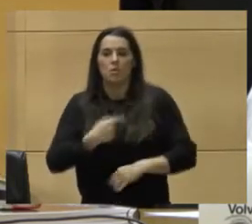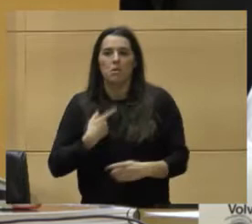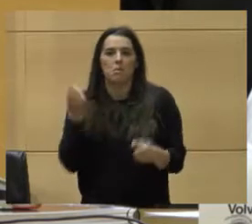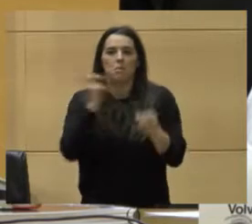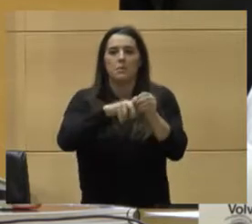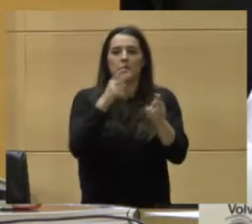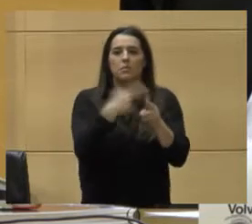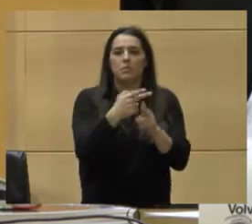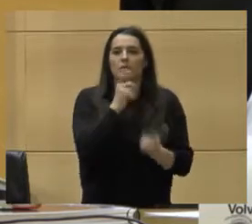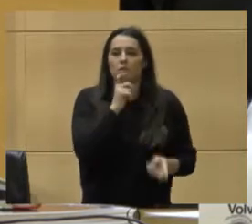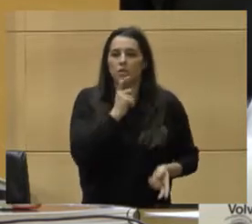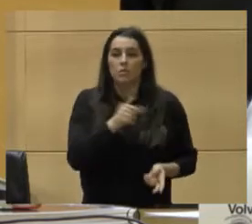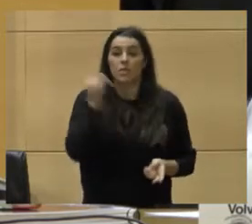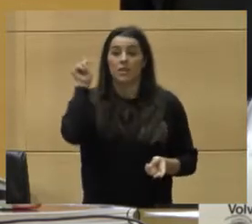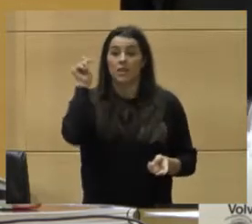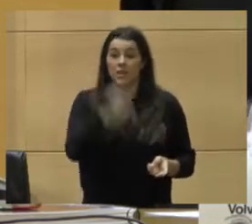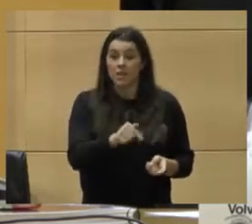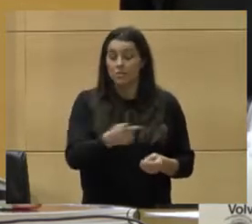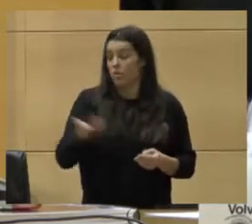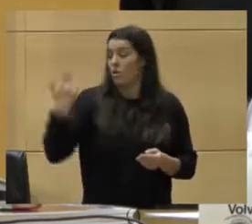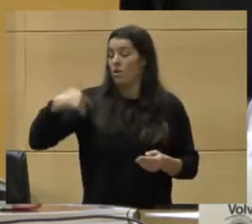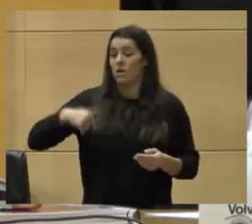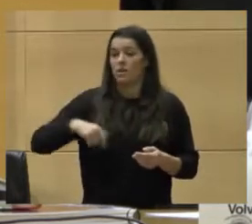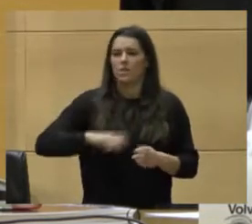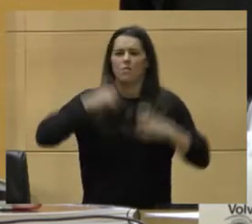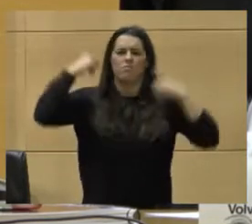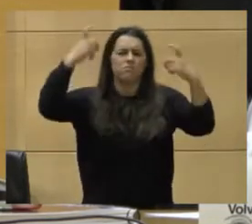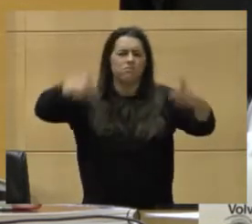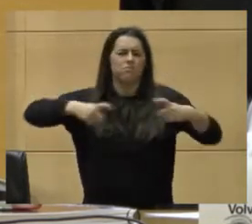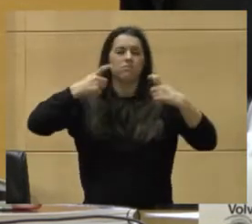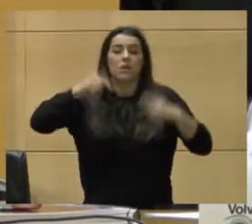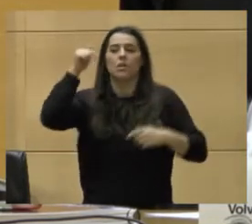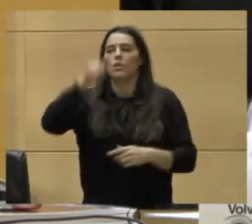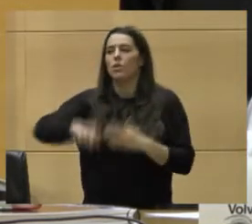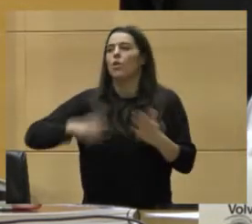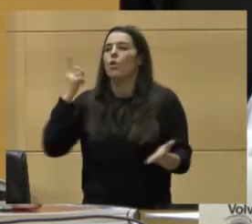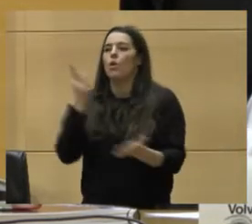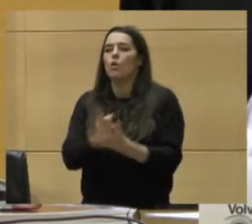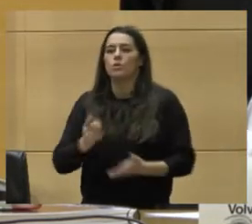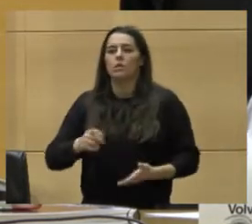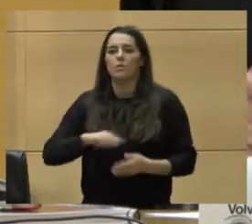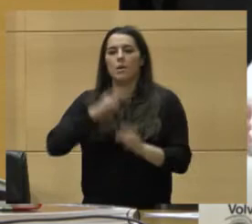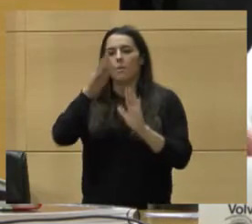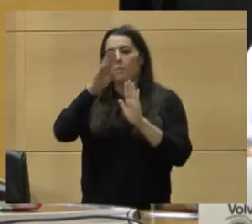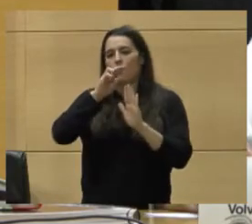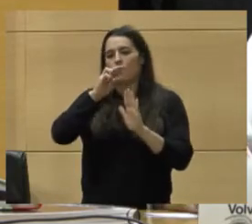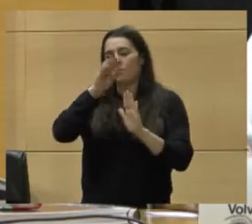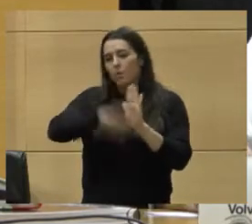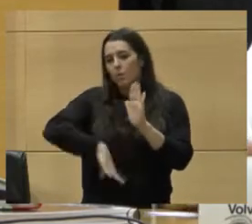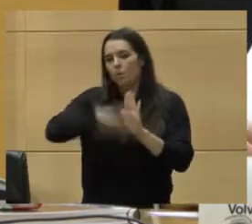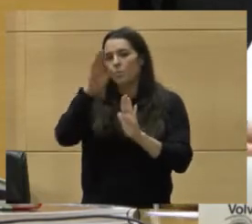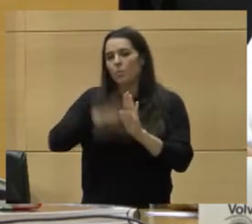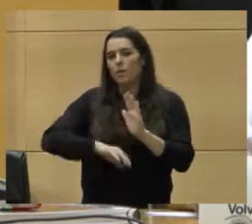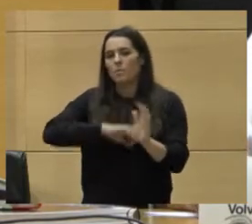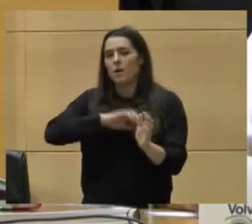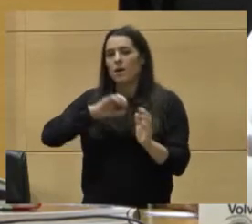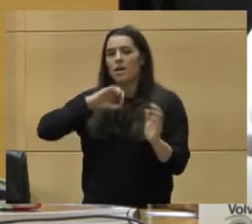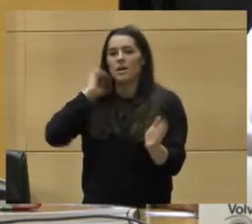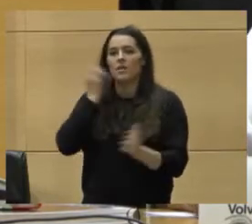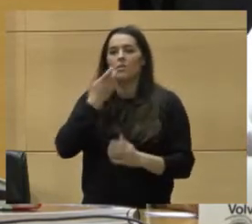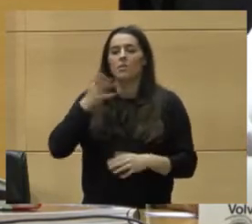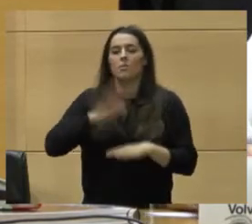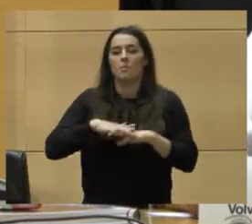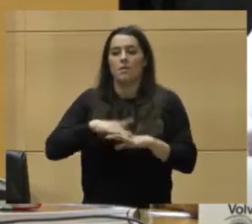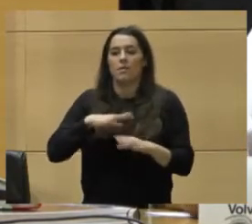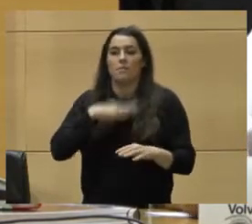de la humanidad que costó mucho trabajo hacerlo y hoy vuelve a ser un programa revolucionario para poder afrontar la agenda neoliberal creo que eso es un reto